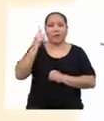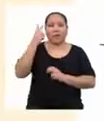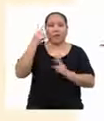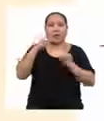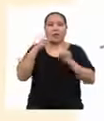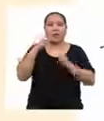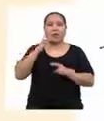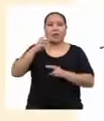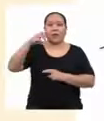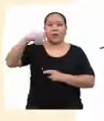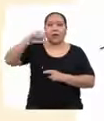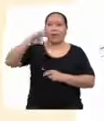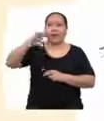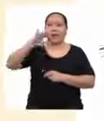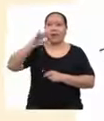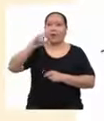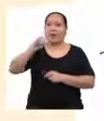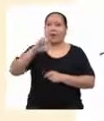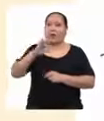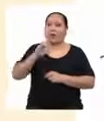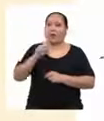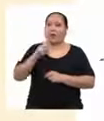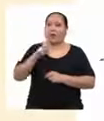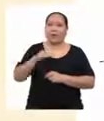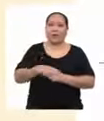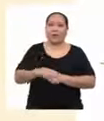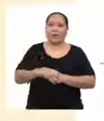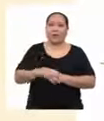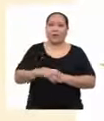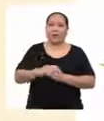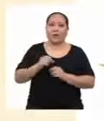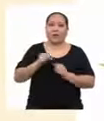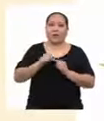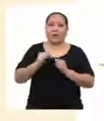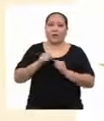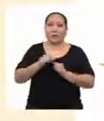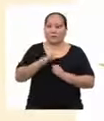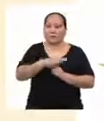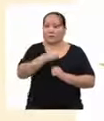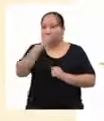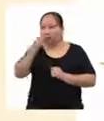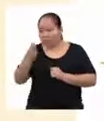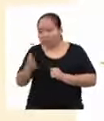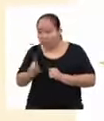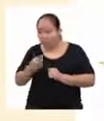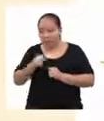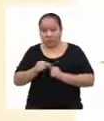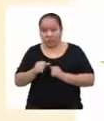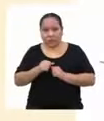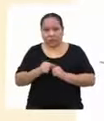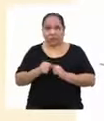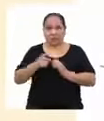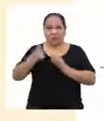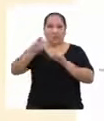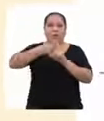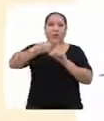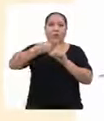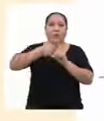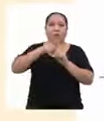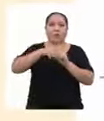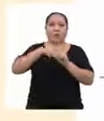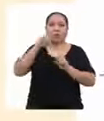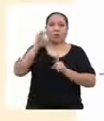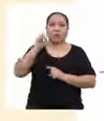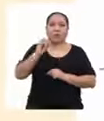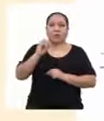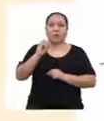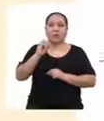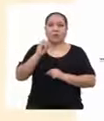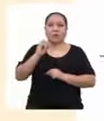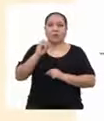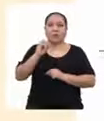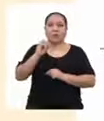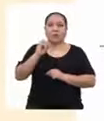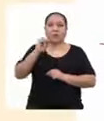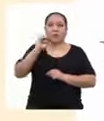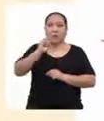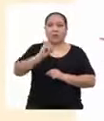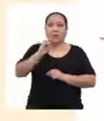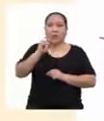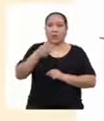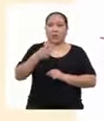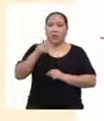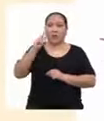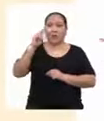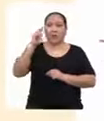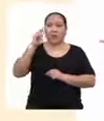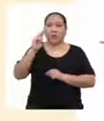calcular la marca de clase siguiente a nuestra última marca de clase, tendríamos que sumar el ancho de clase a nuestra